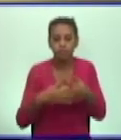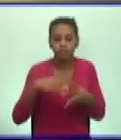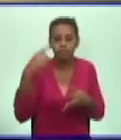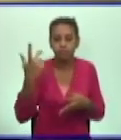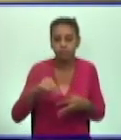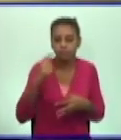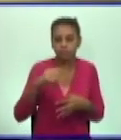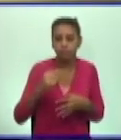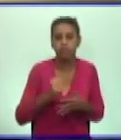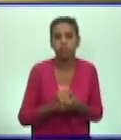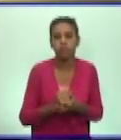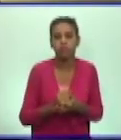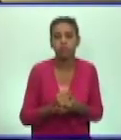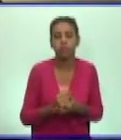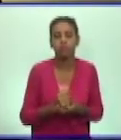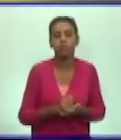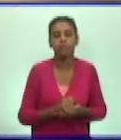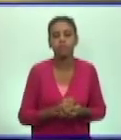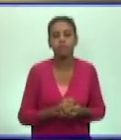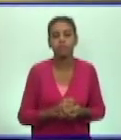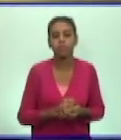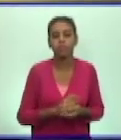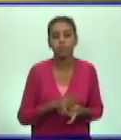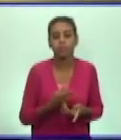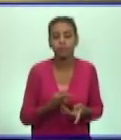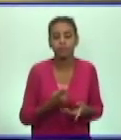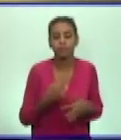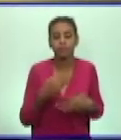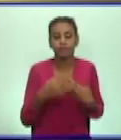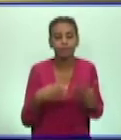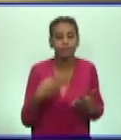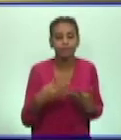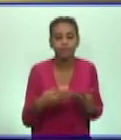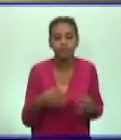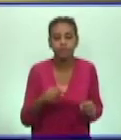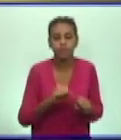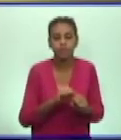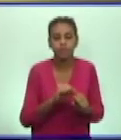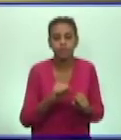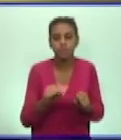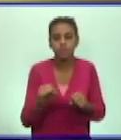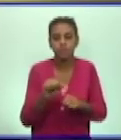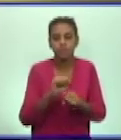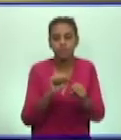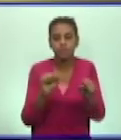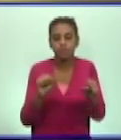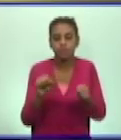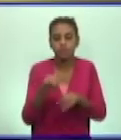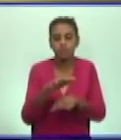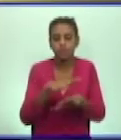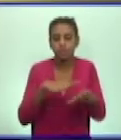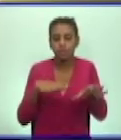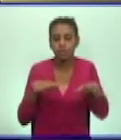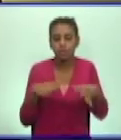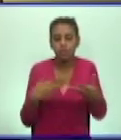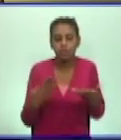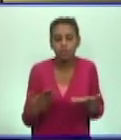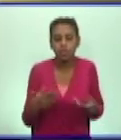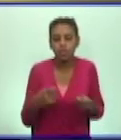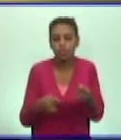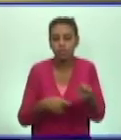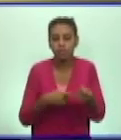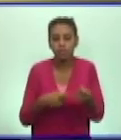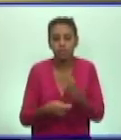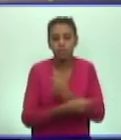precisamente de los norteamericanos. Pero ¿en qué circunstancia y en qué situación afrontaron ellos esta batalla? Les propongo entonces que veamos